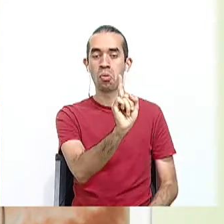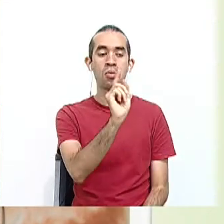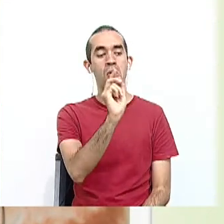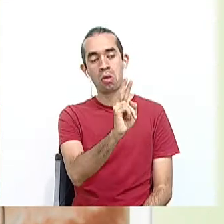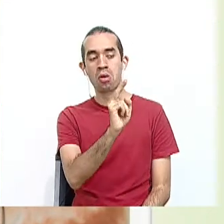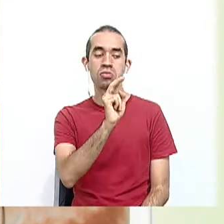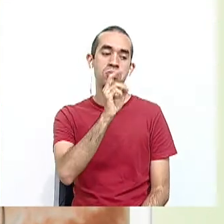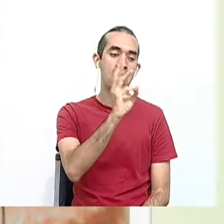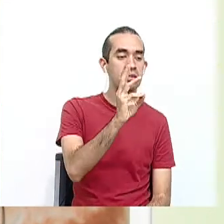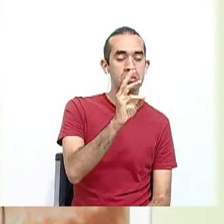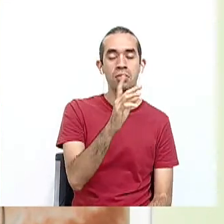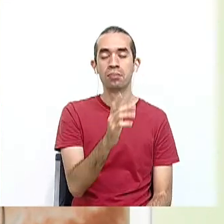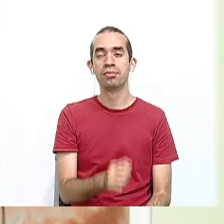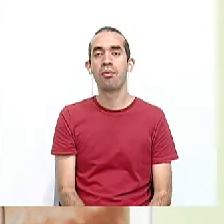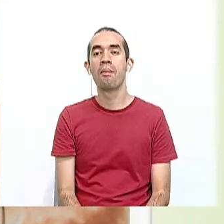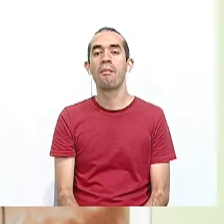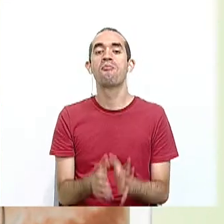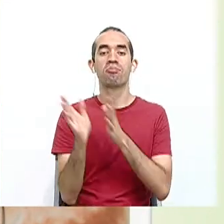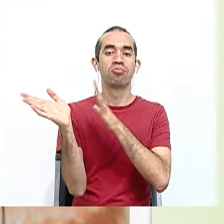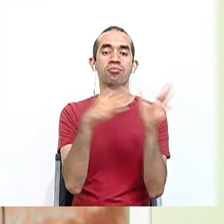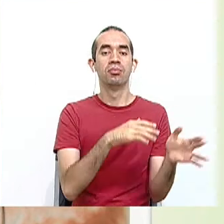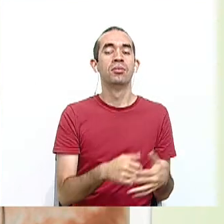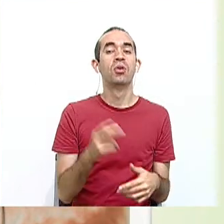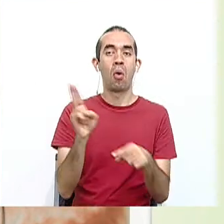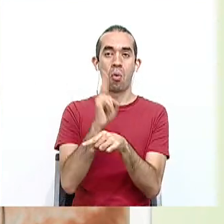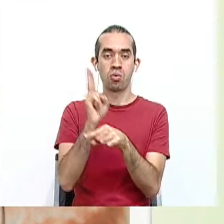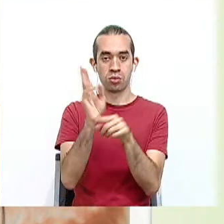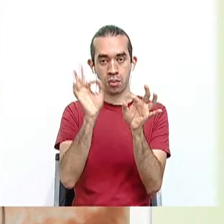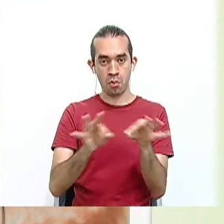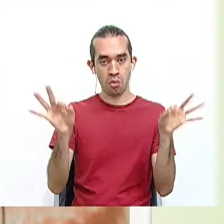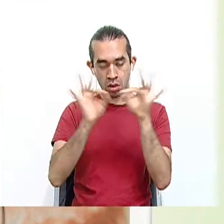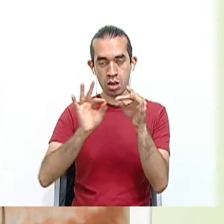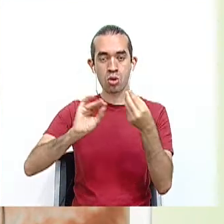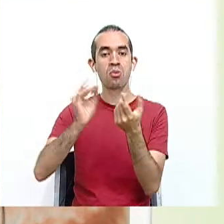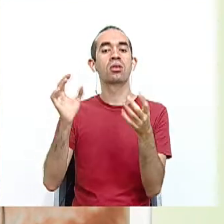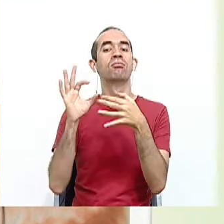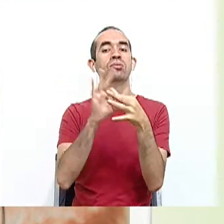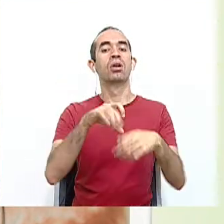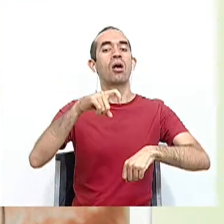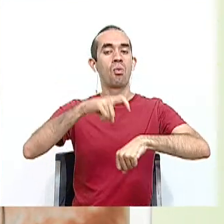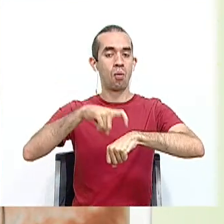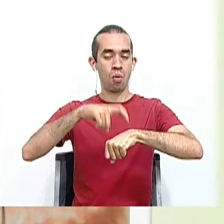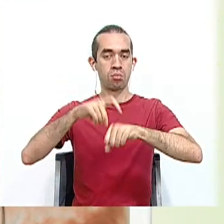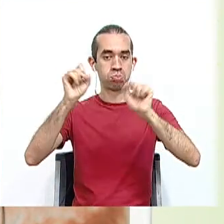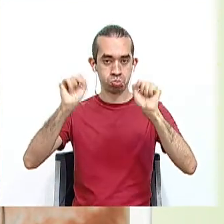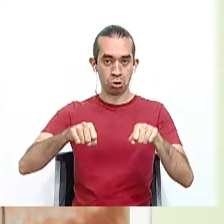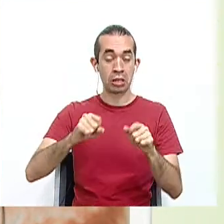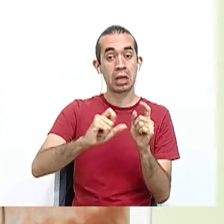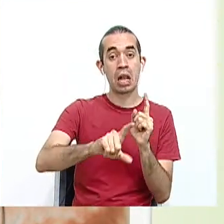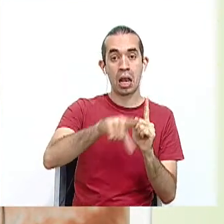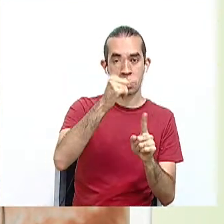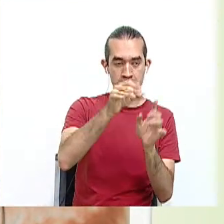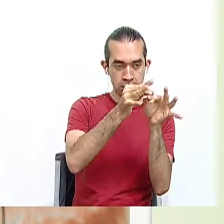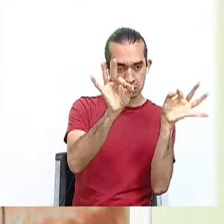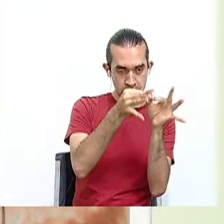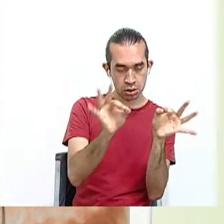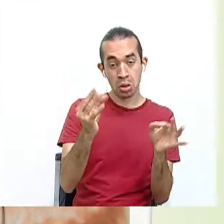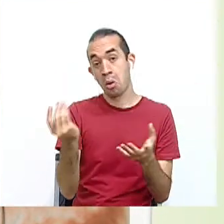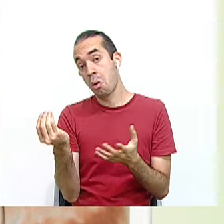Otro uso importante de los números es la expresión de la hora. La hora se puede expresar en letras o en